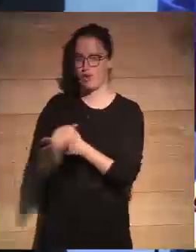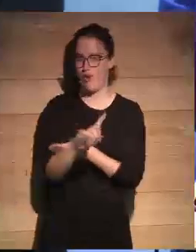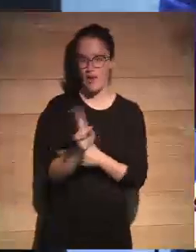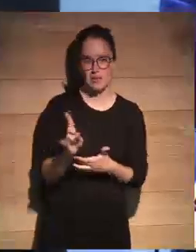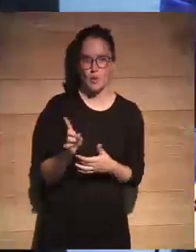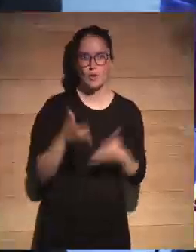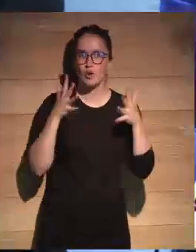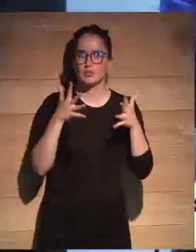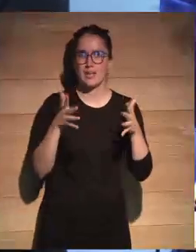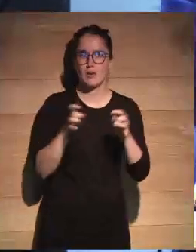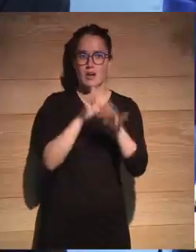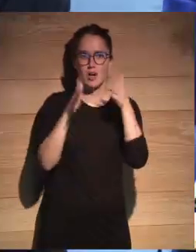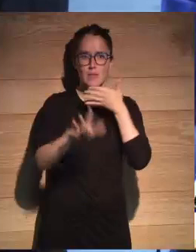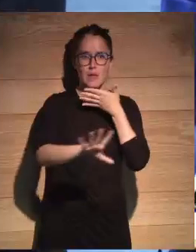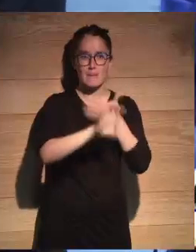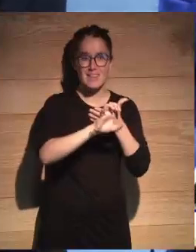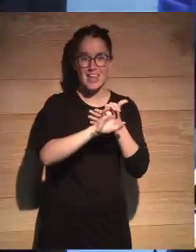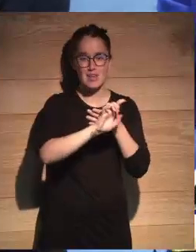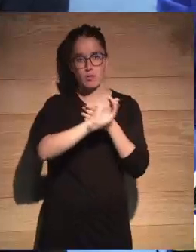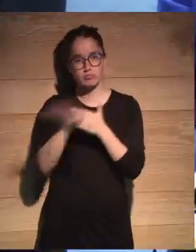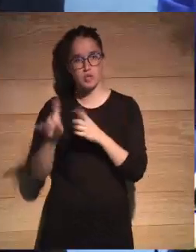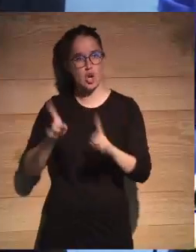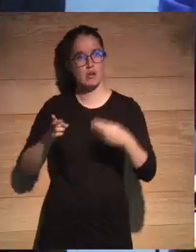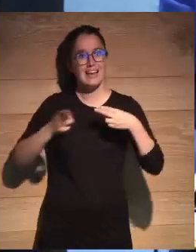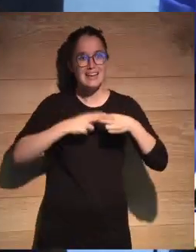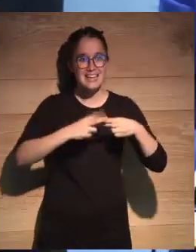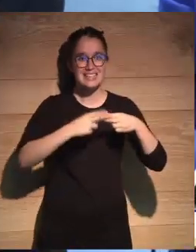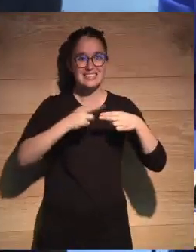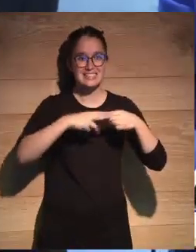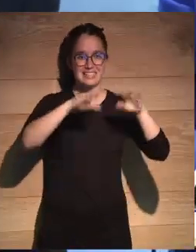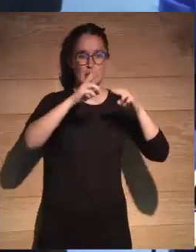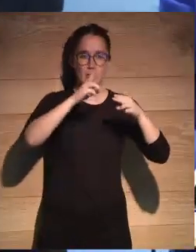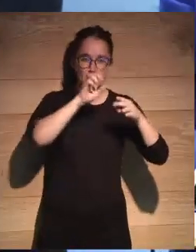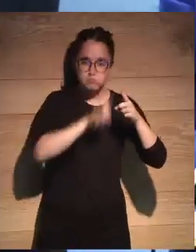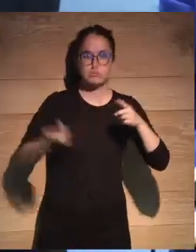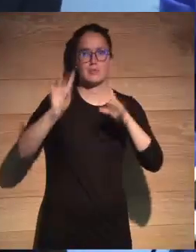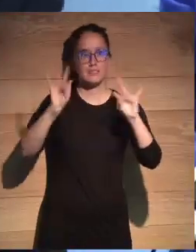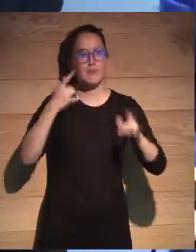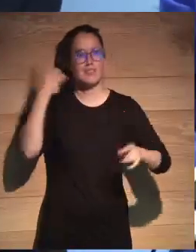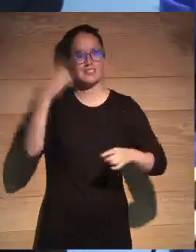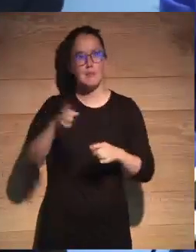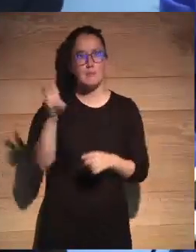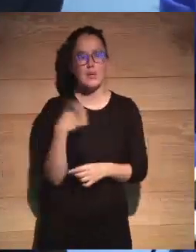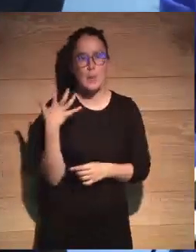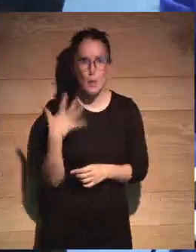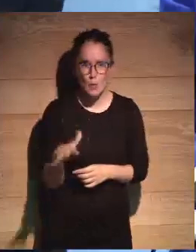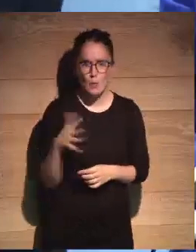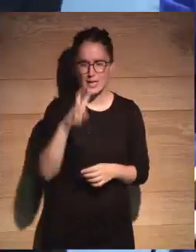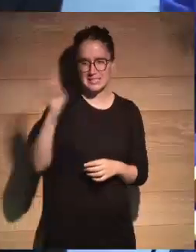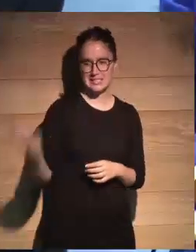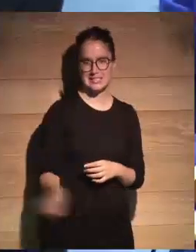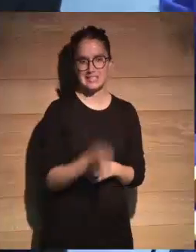más claras: no se reenvían pantallazos, se reenvían links desde los cuales tú puedes corroborar cuáles son las fuentes informativas,